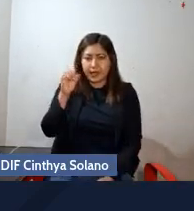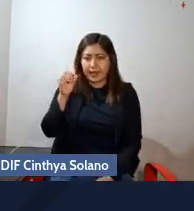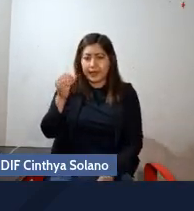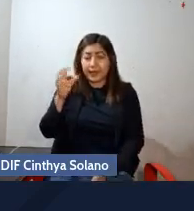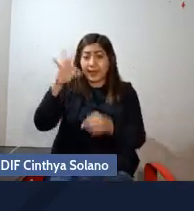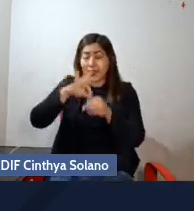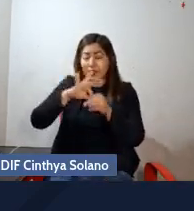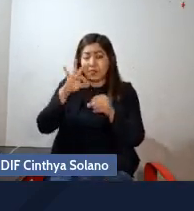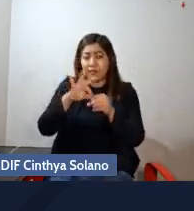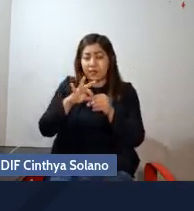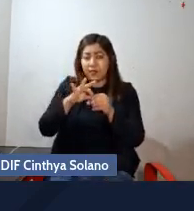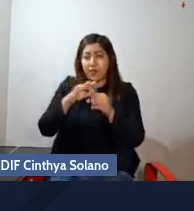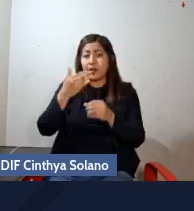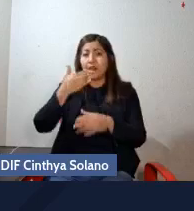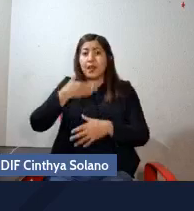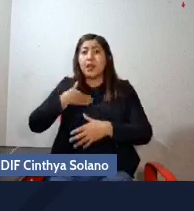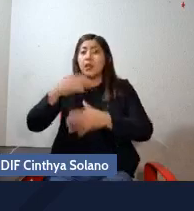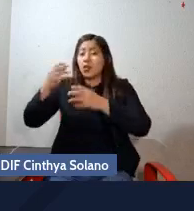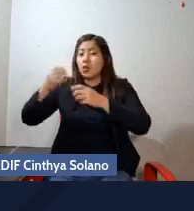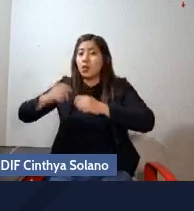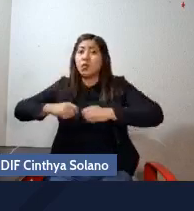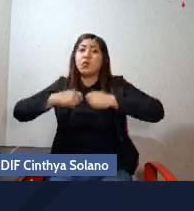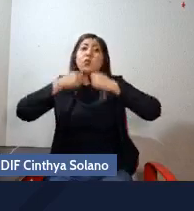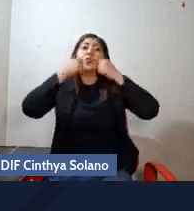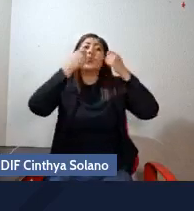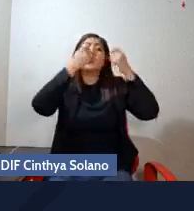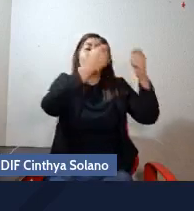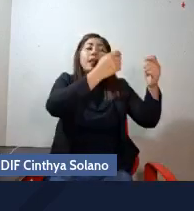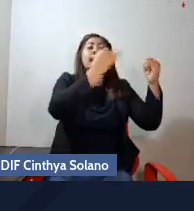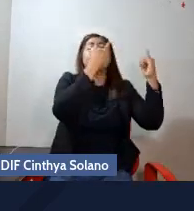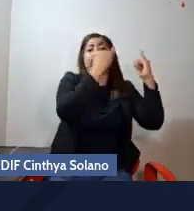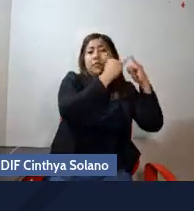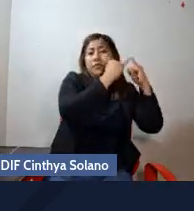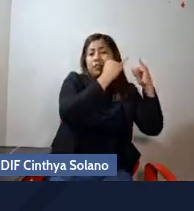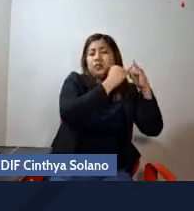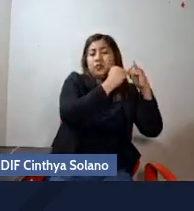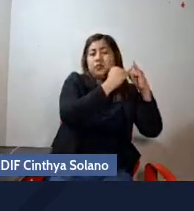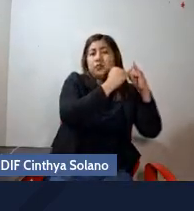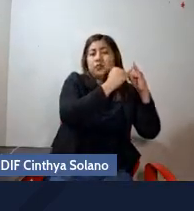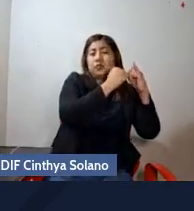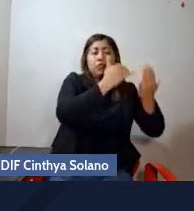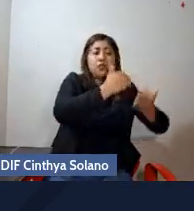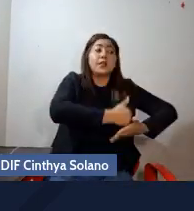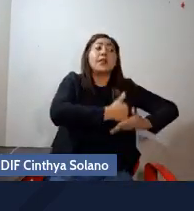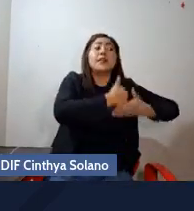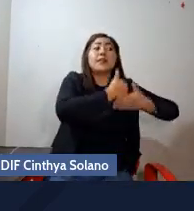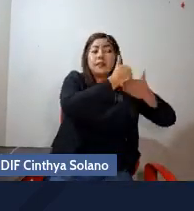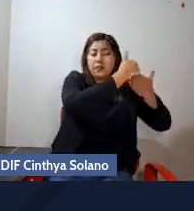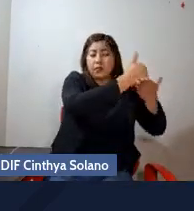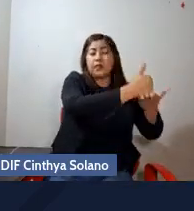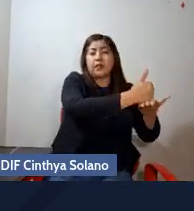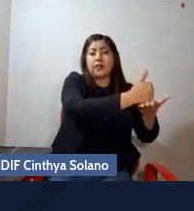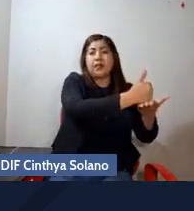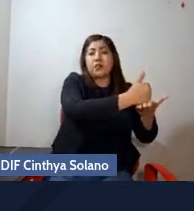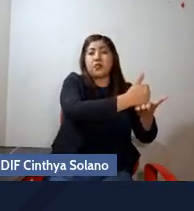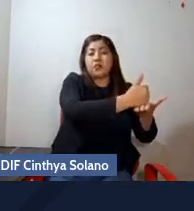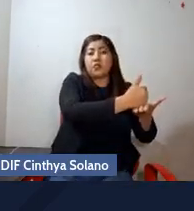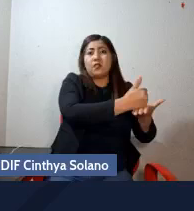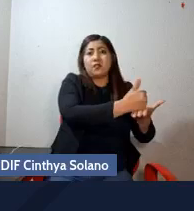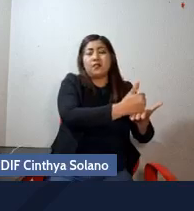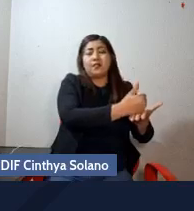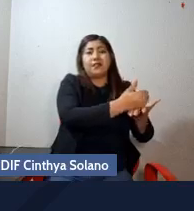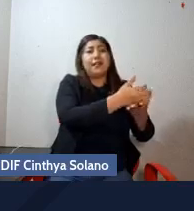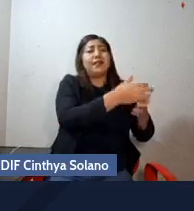la autoridad que les pueda dar una respuesta y que les pueda ayudar a que solucionen el problema por el